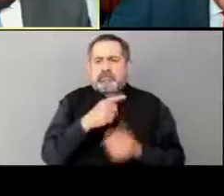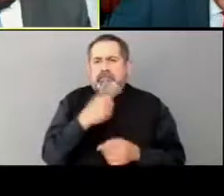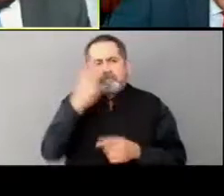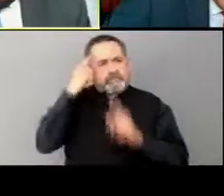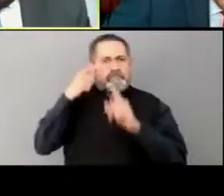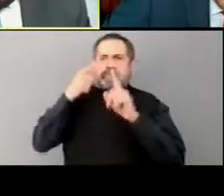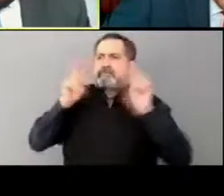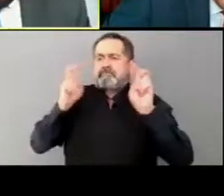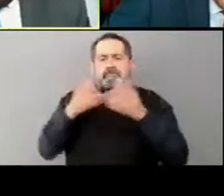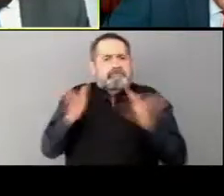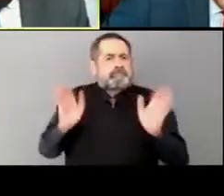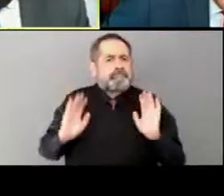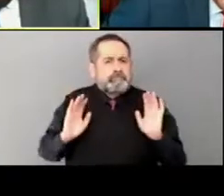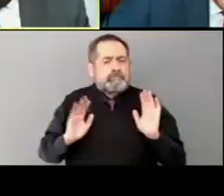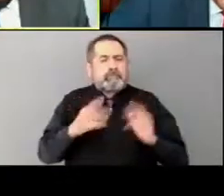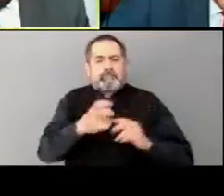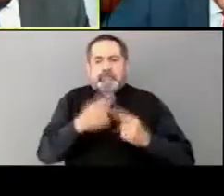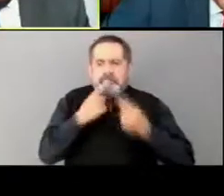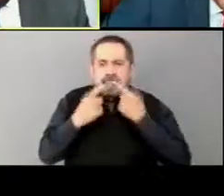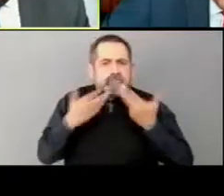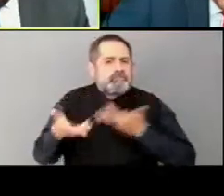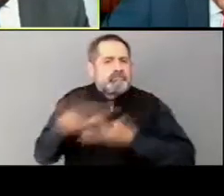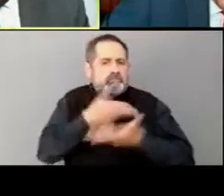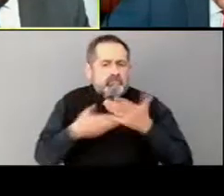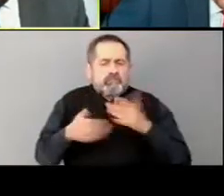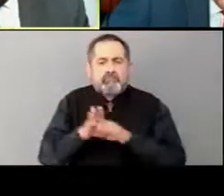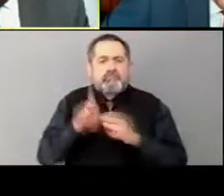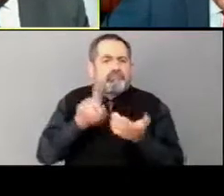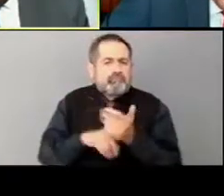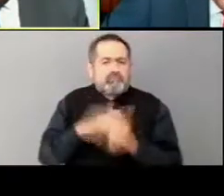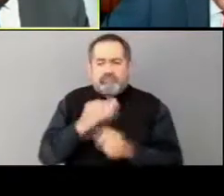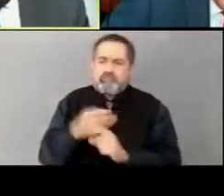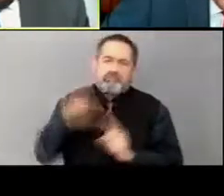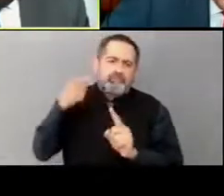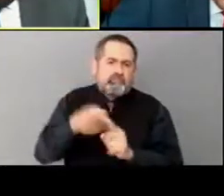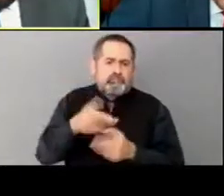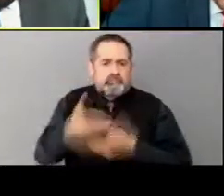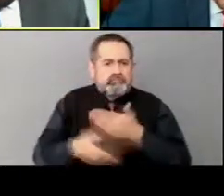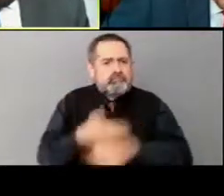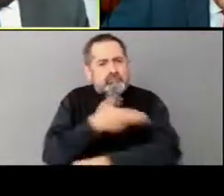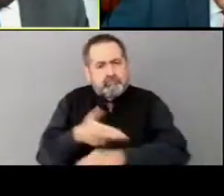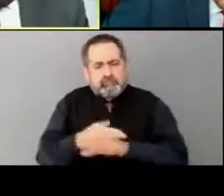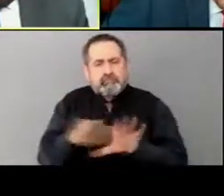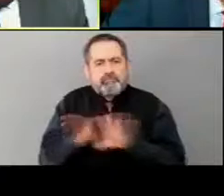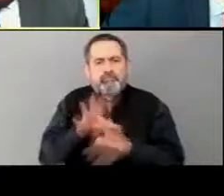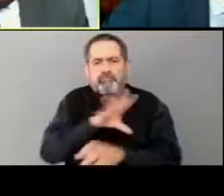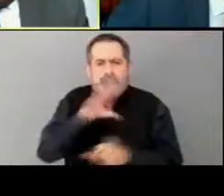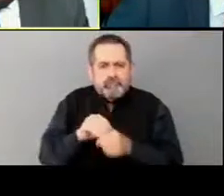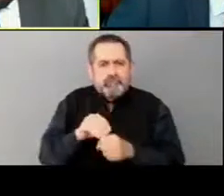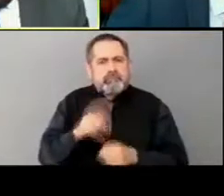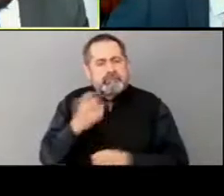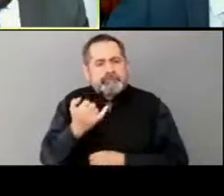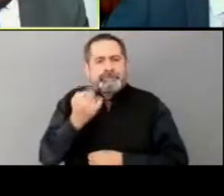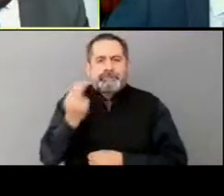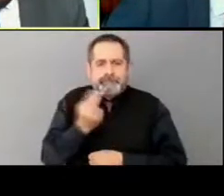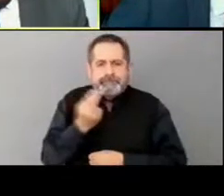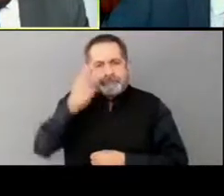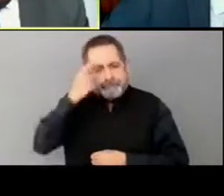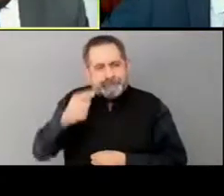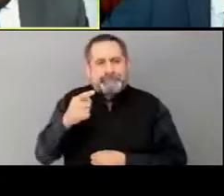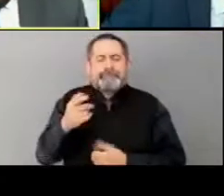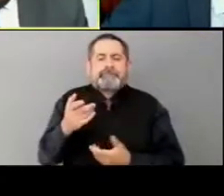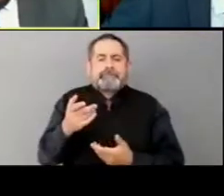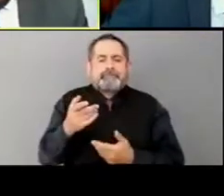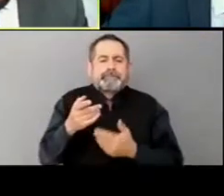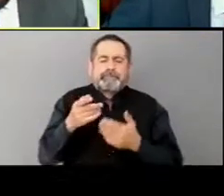lo que enriquece el debate público en el contexto de un proceso electoral y resulta necesario para la formación de la